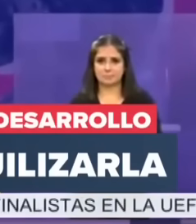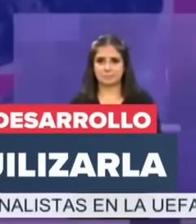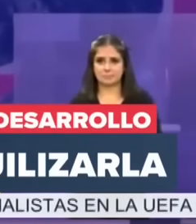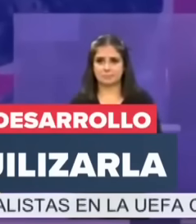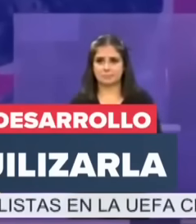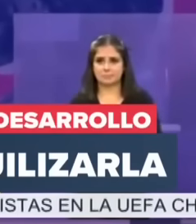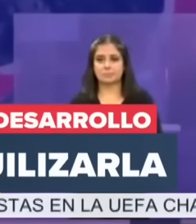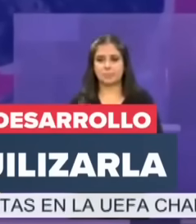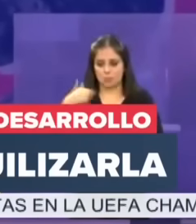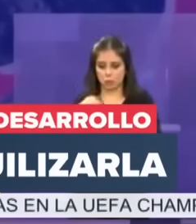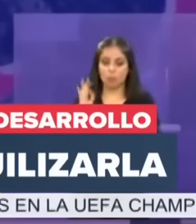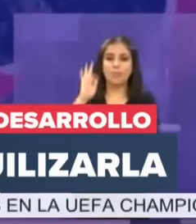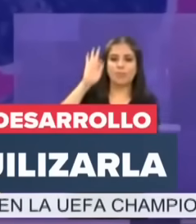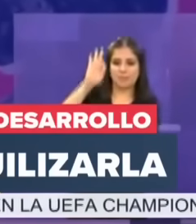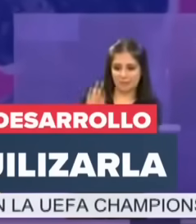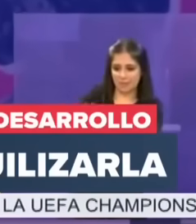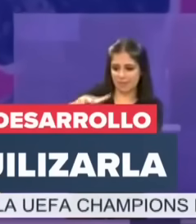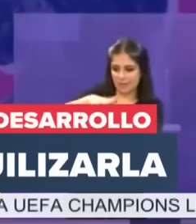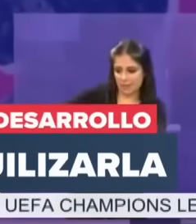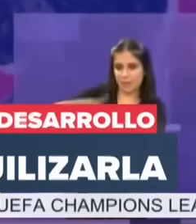Defender el Distrito 20.